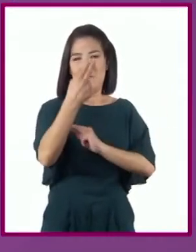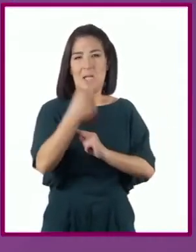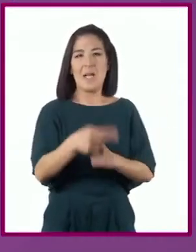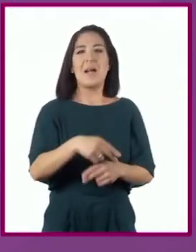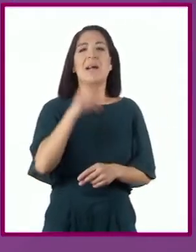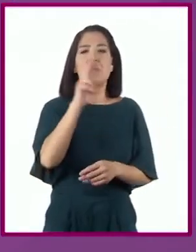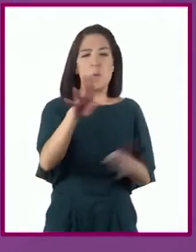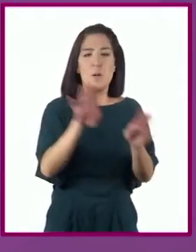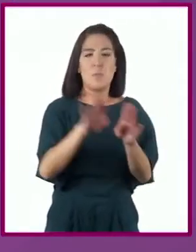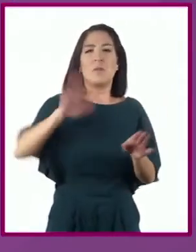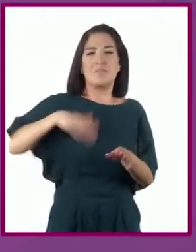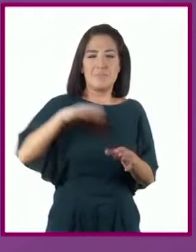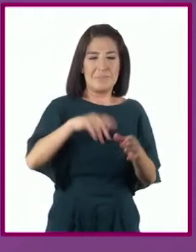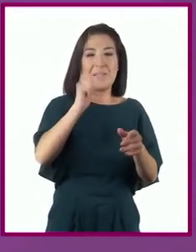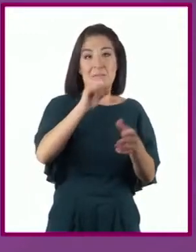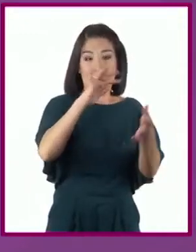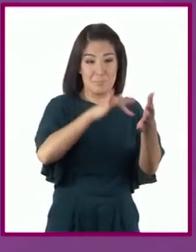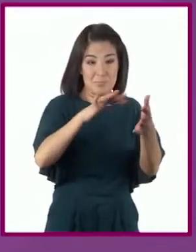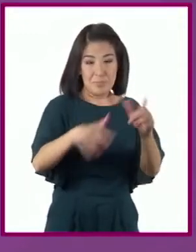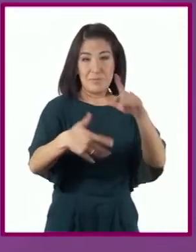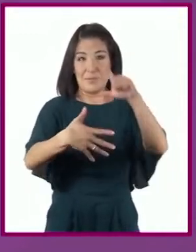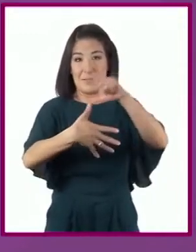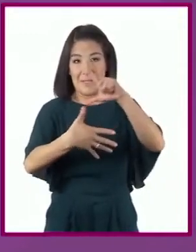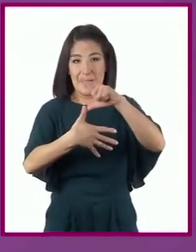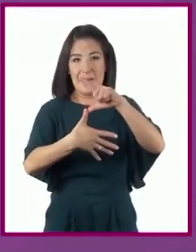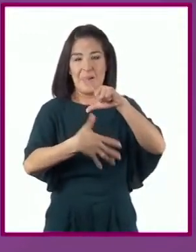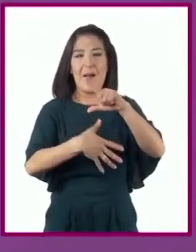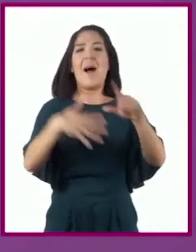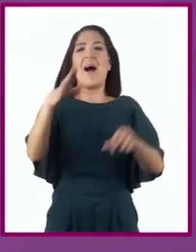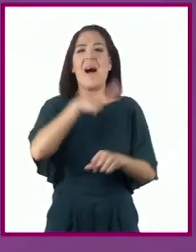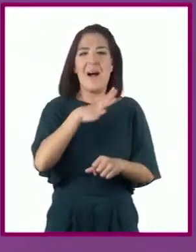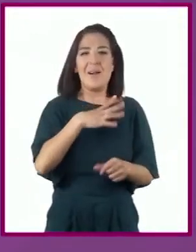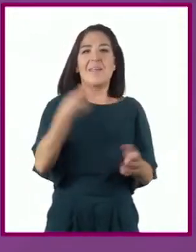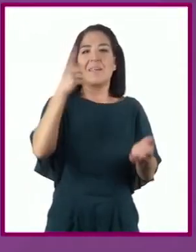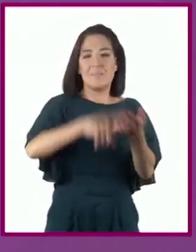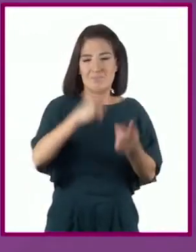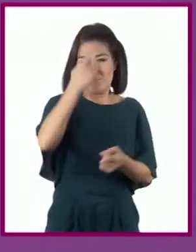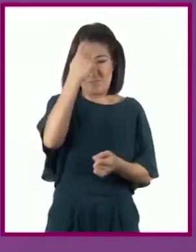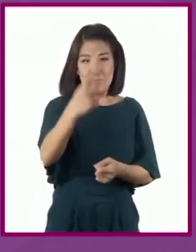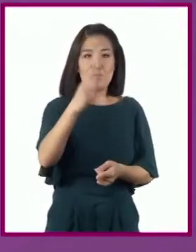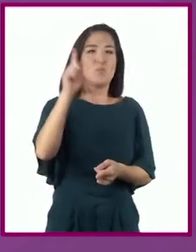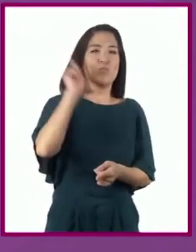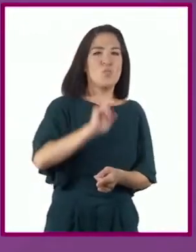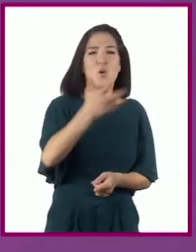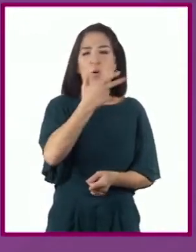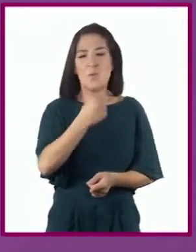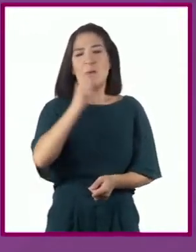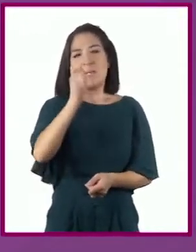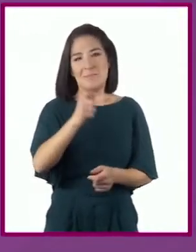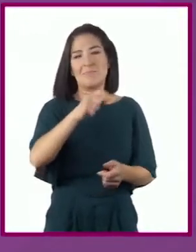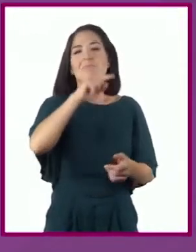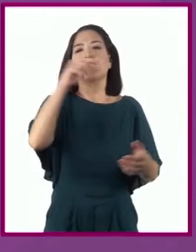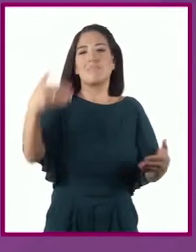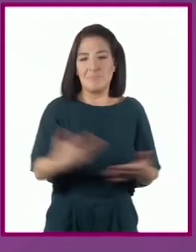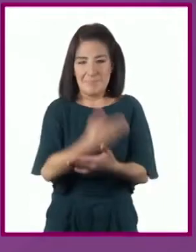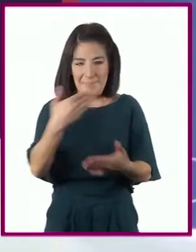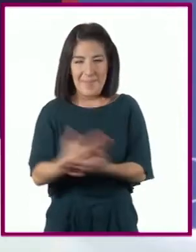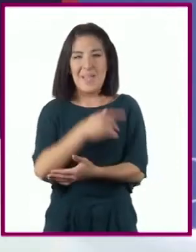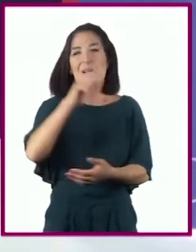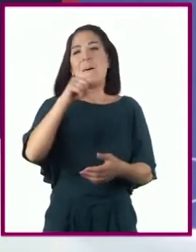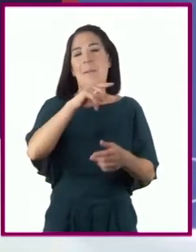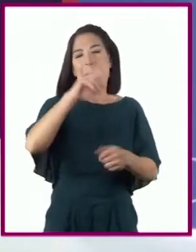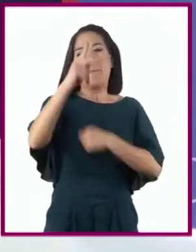la literatura latinoamericana es aquella creada por las autoras y autores nacidos en los países de América